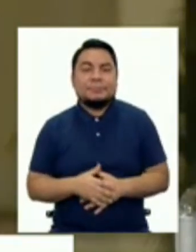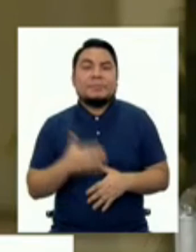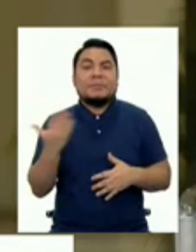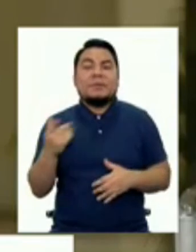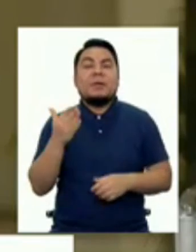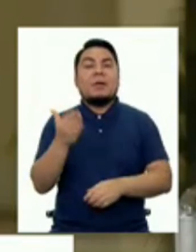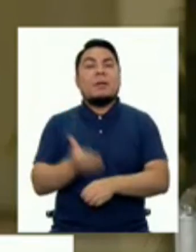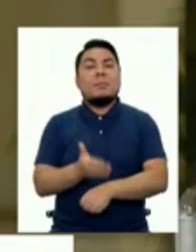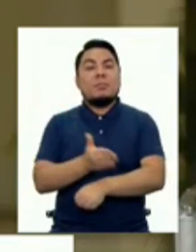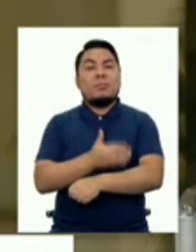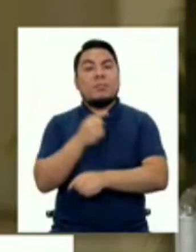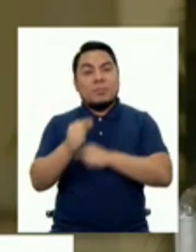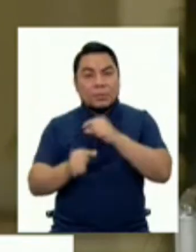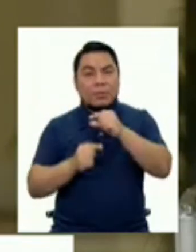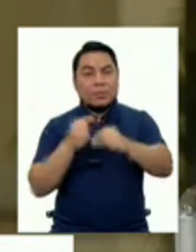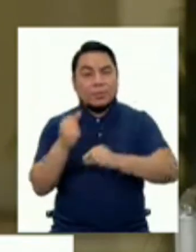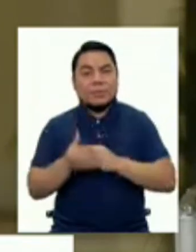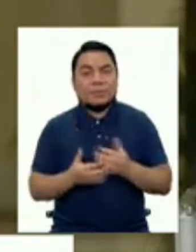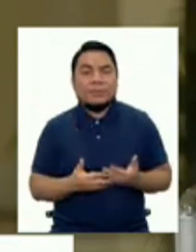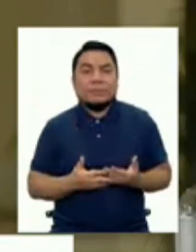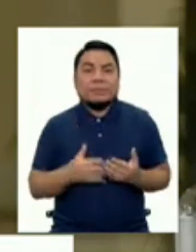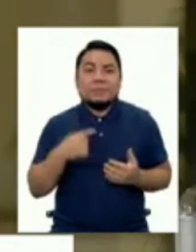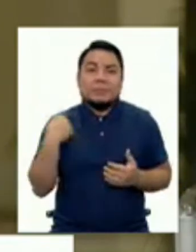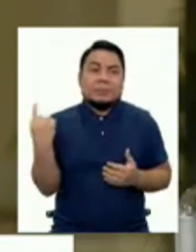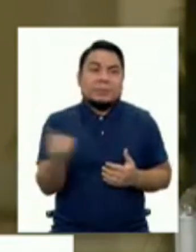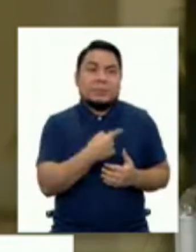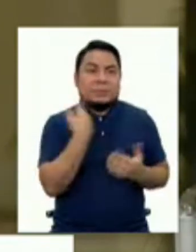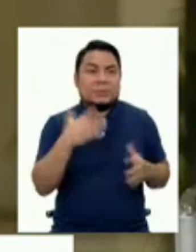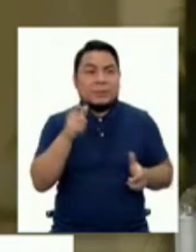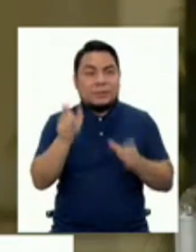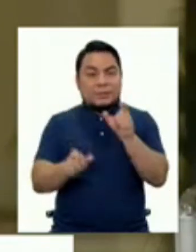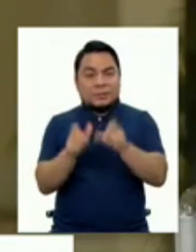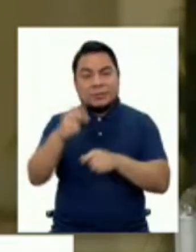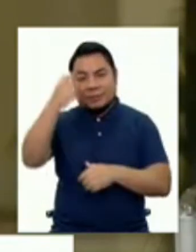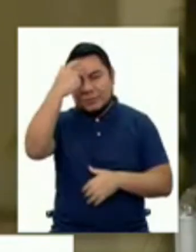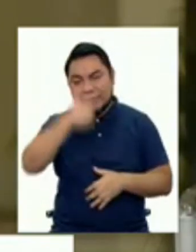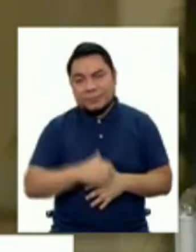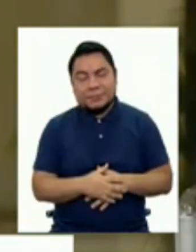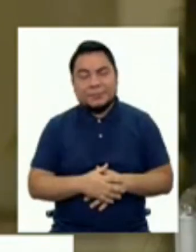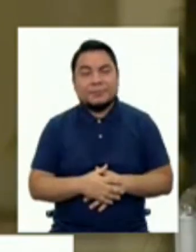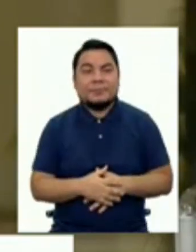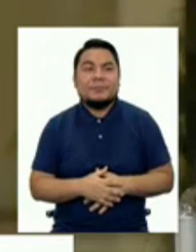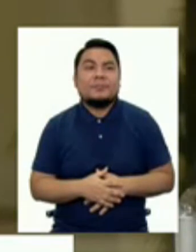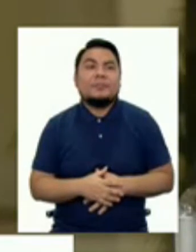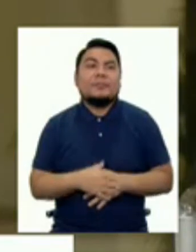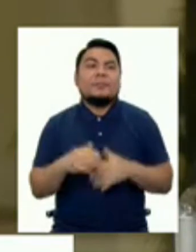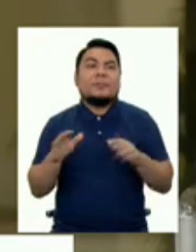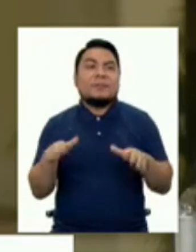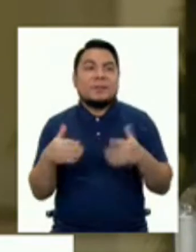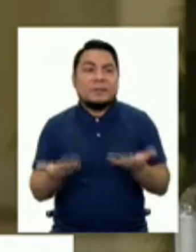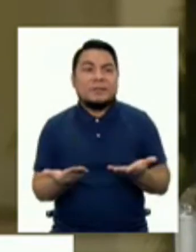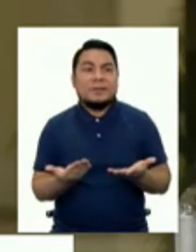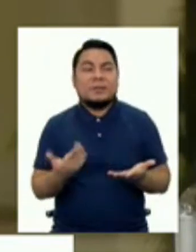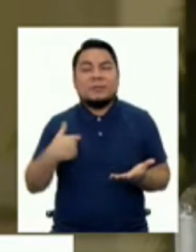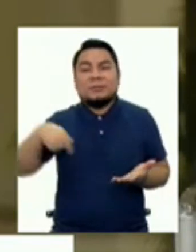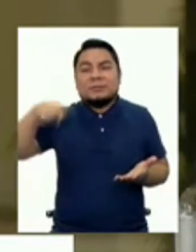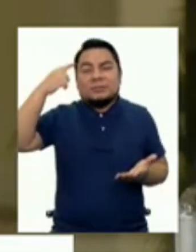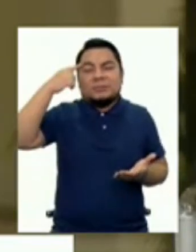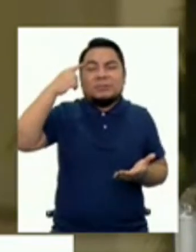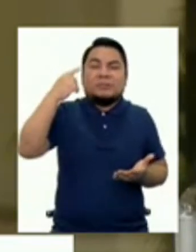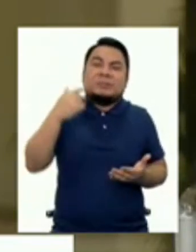Poco a poco, en general, los seres humanos habían